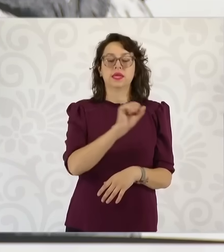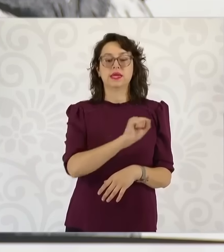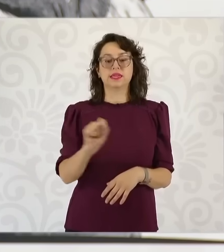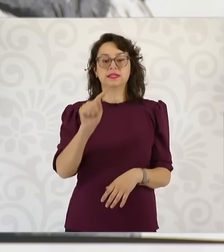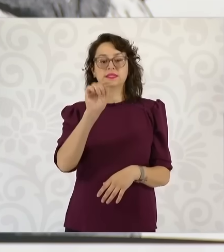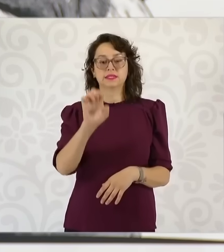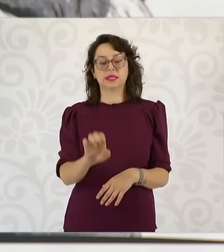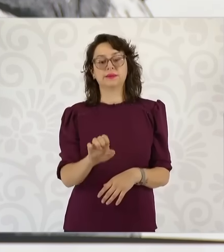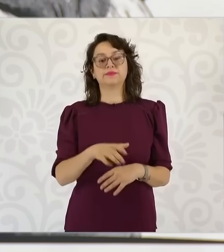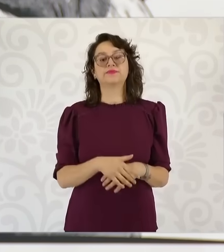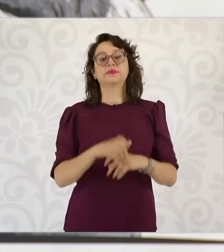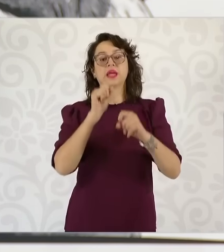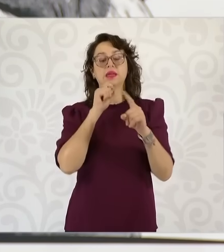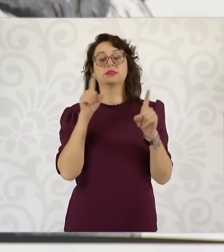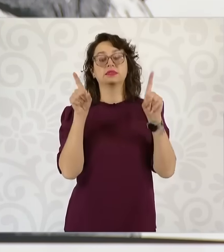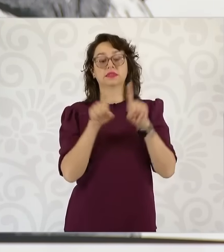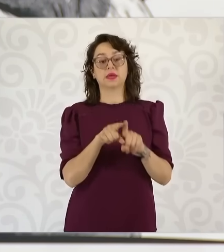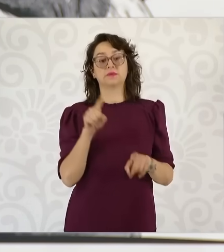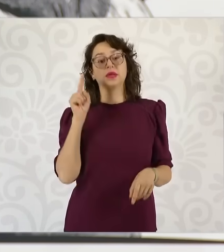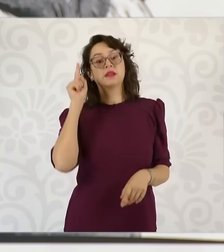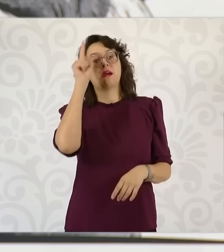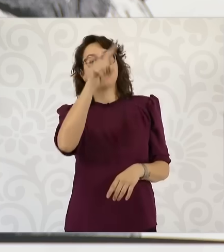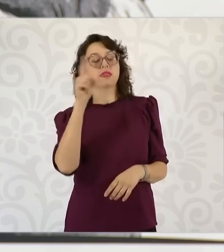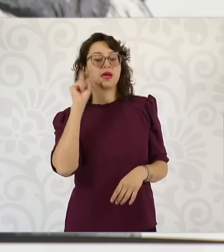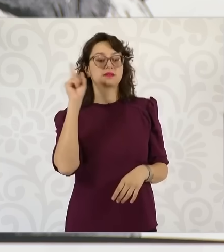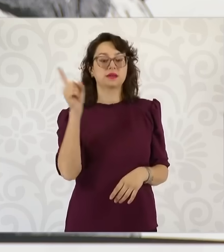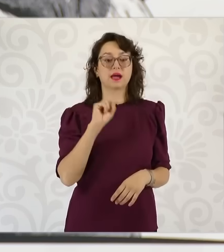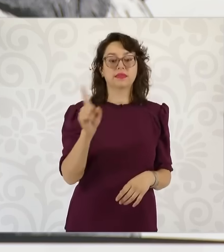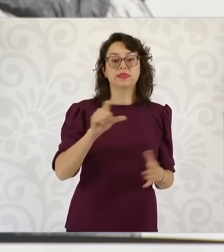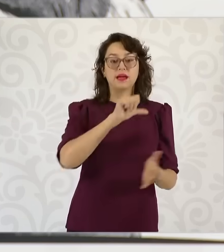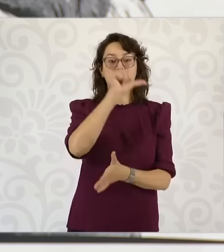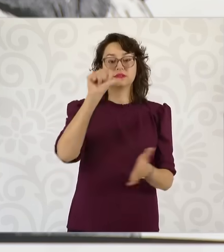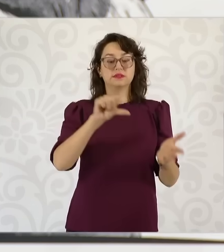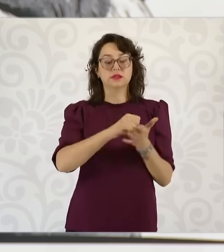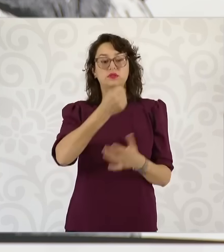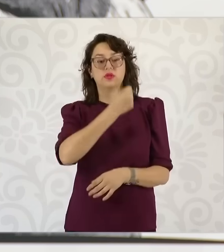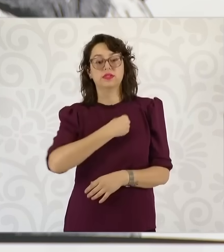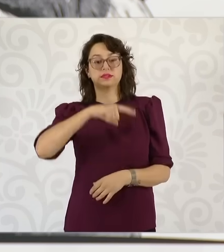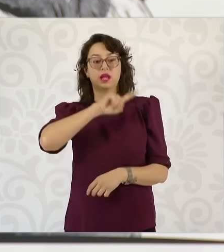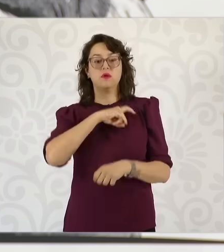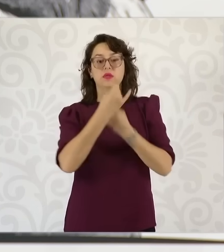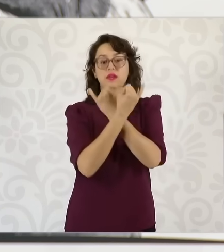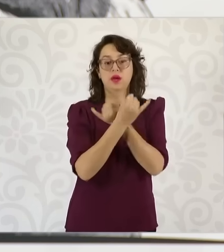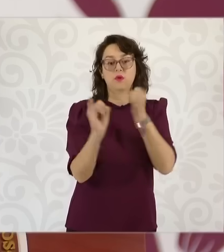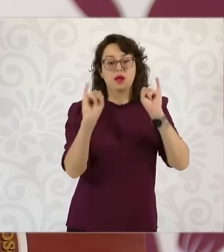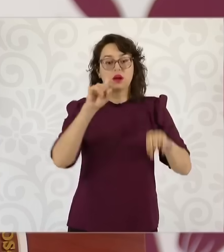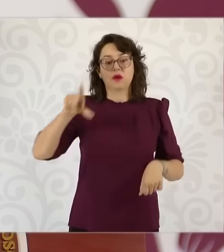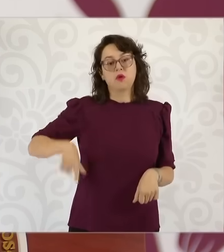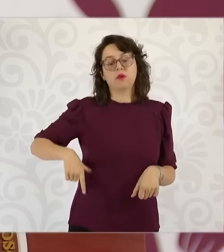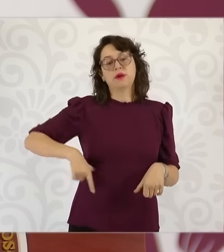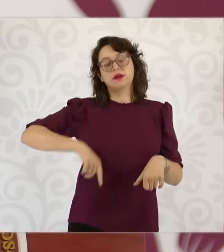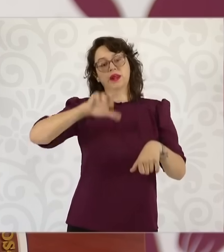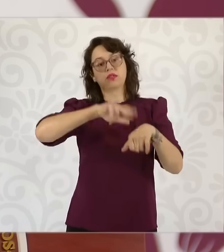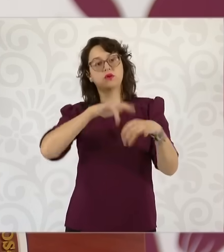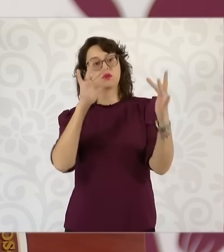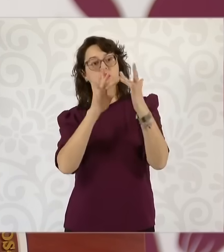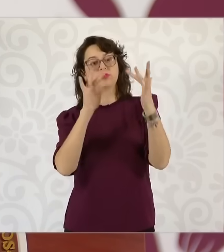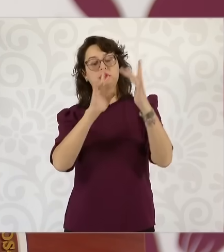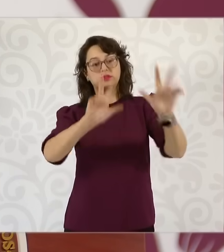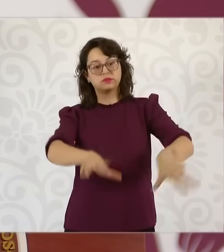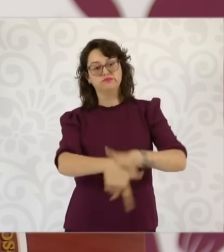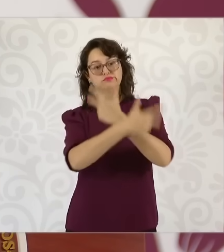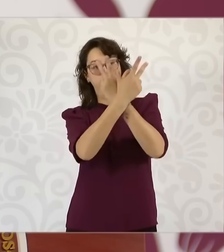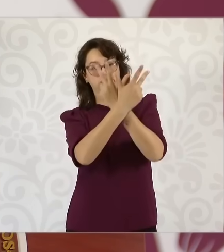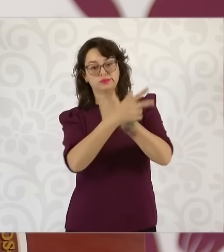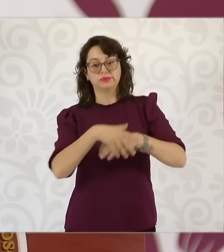de salud muy importante en Zacatecas con el gobernador de Zacatecas. Entonces, primero le damos la palabra